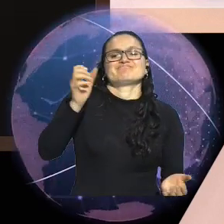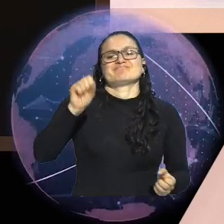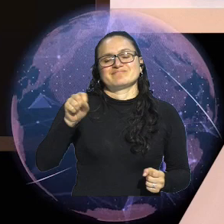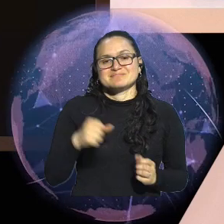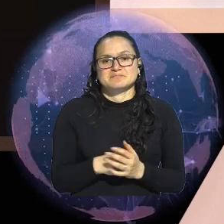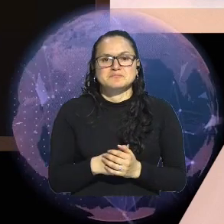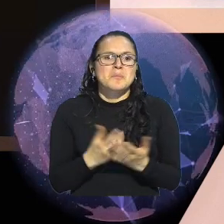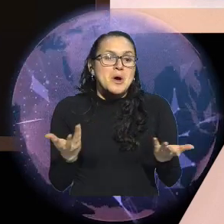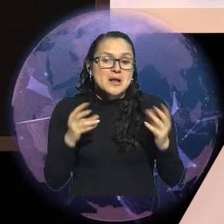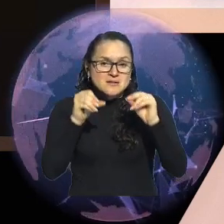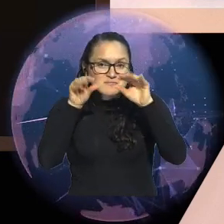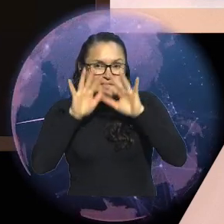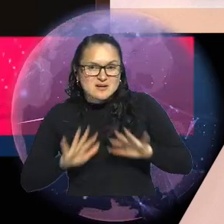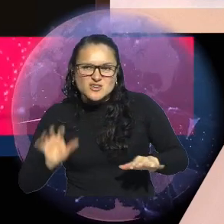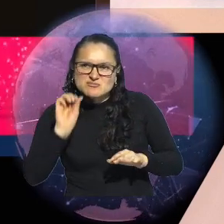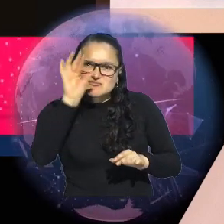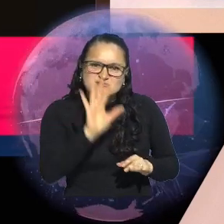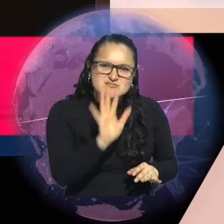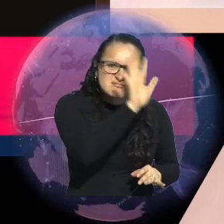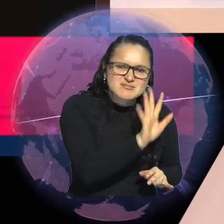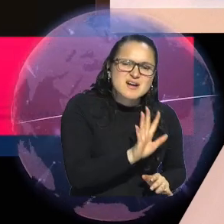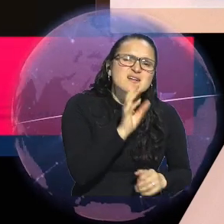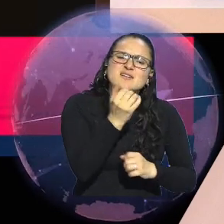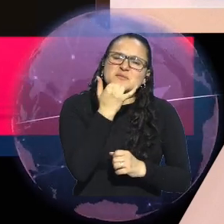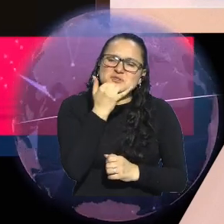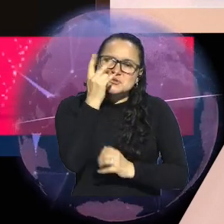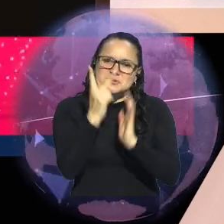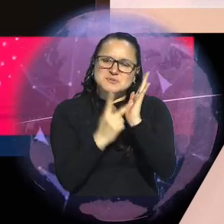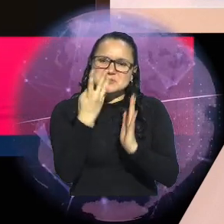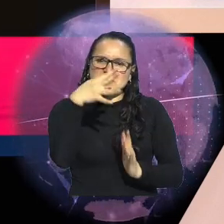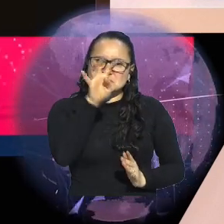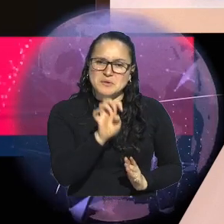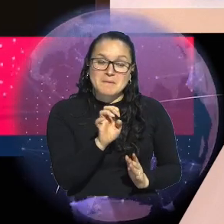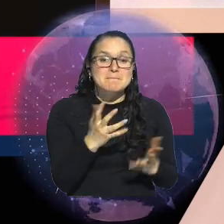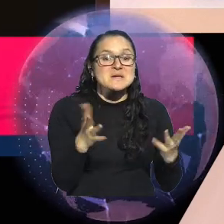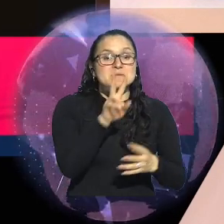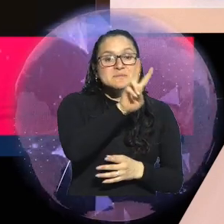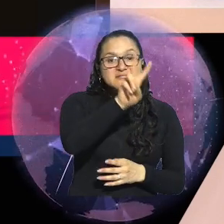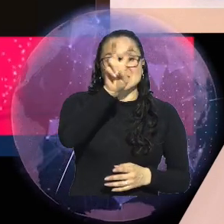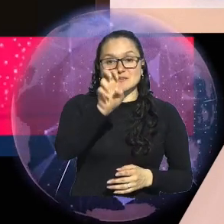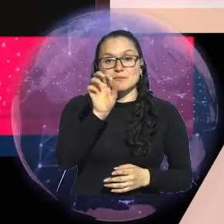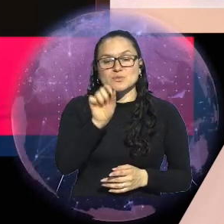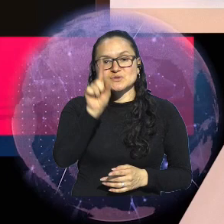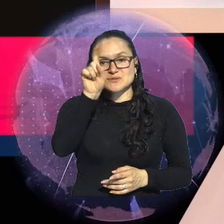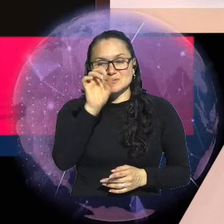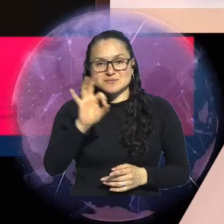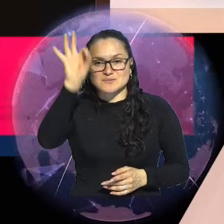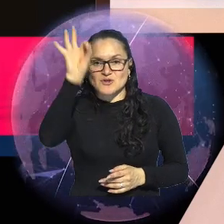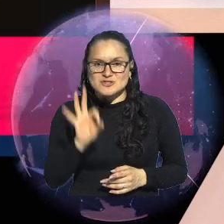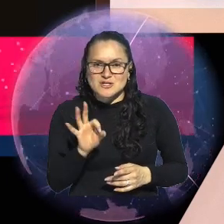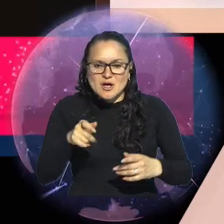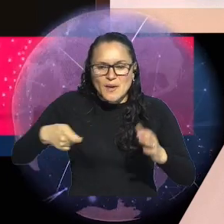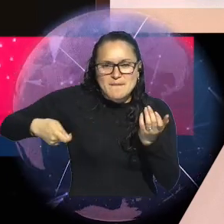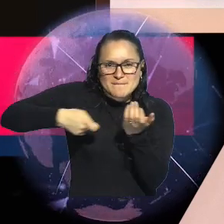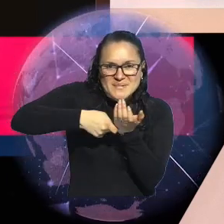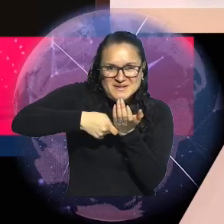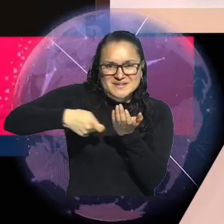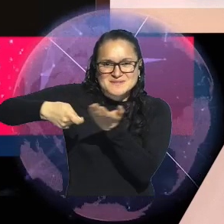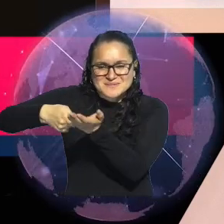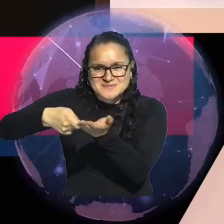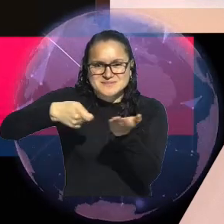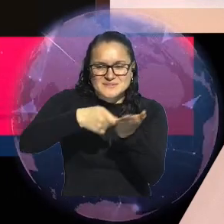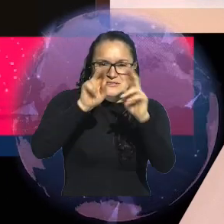muestra que en el año 2019 el 27.6 por ciento del total de conexiones fijas a internet estaban